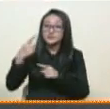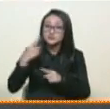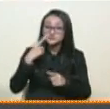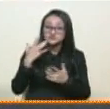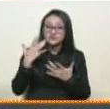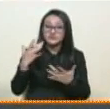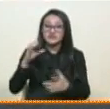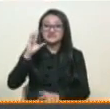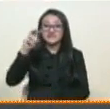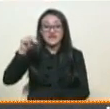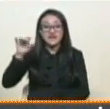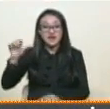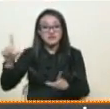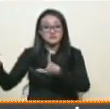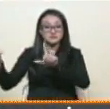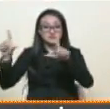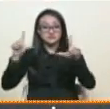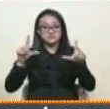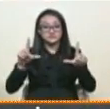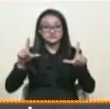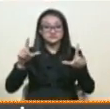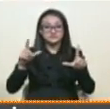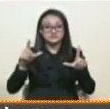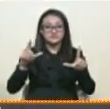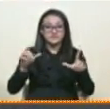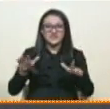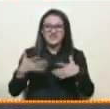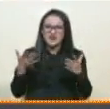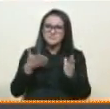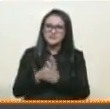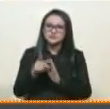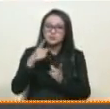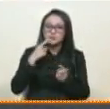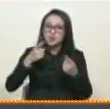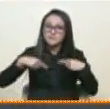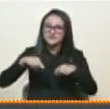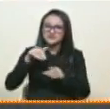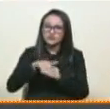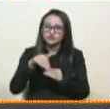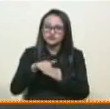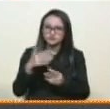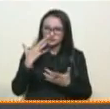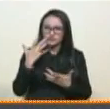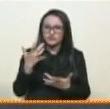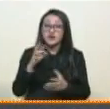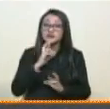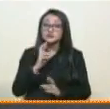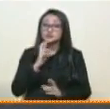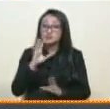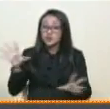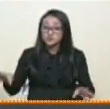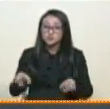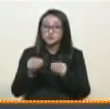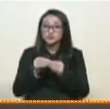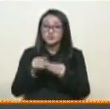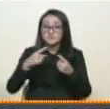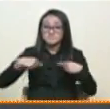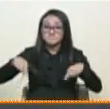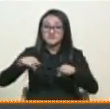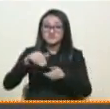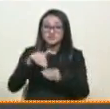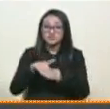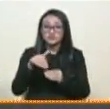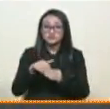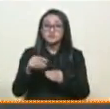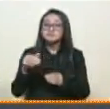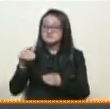del Consejo donde vas a tener efectivamente qué ocurrió en tu mesa de votación. Y el resultado que aparece allí para la mesa fue el que entró